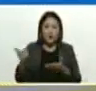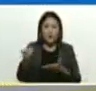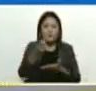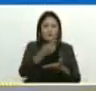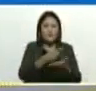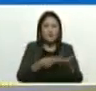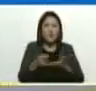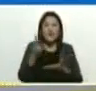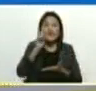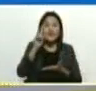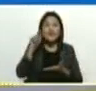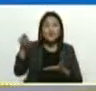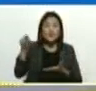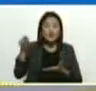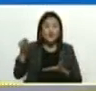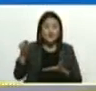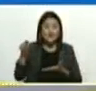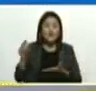venezolano.